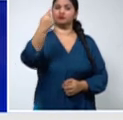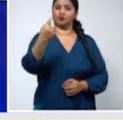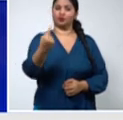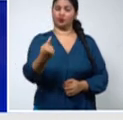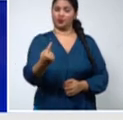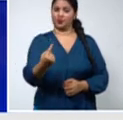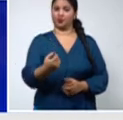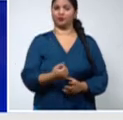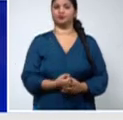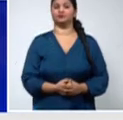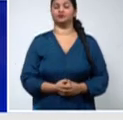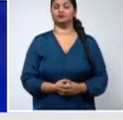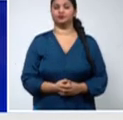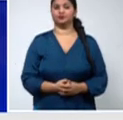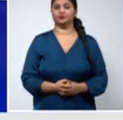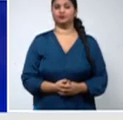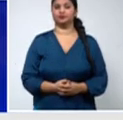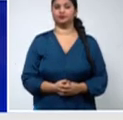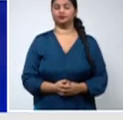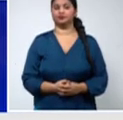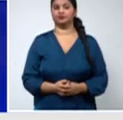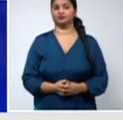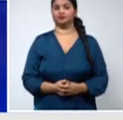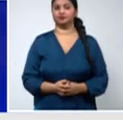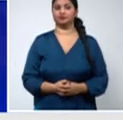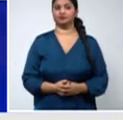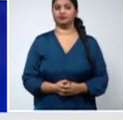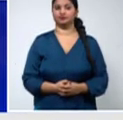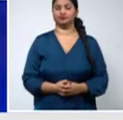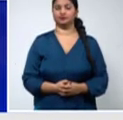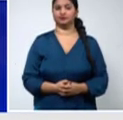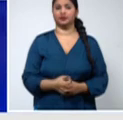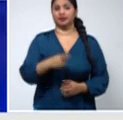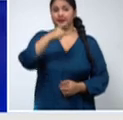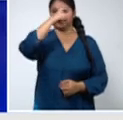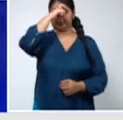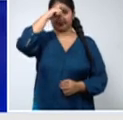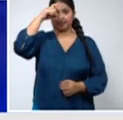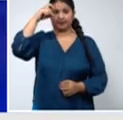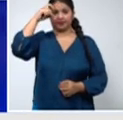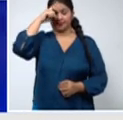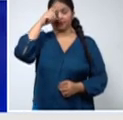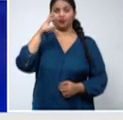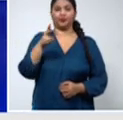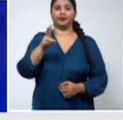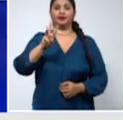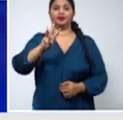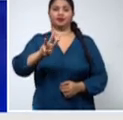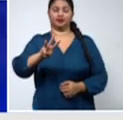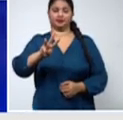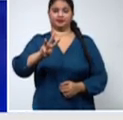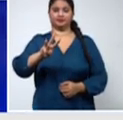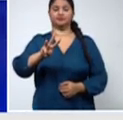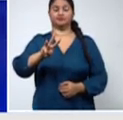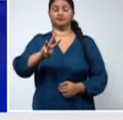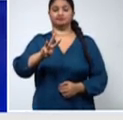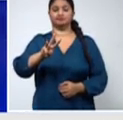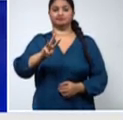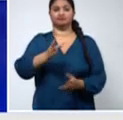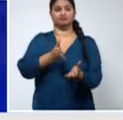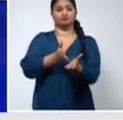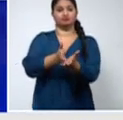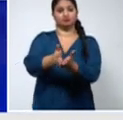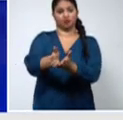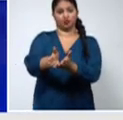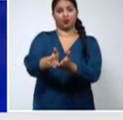uno. Santi Espíritu, 23 casos autóctonos, se mantiene ahí. En